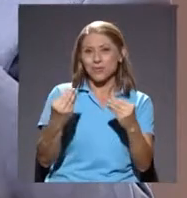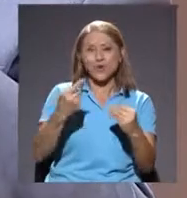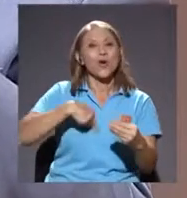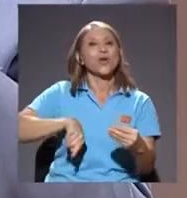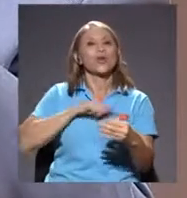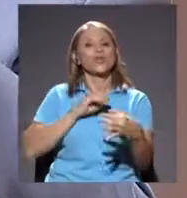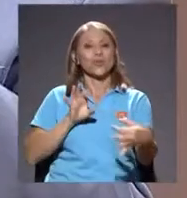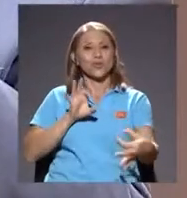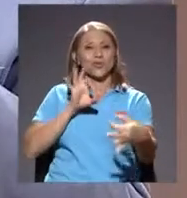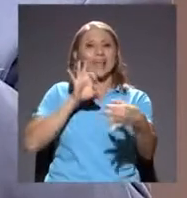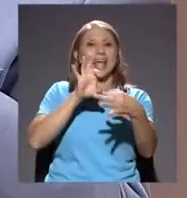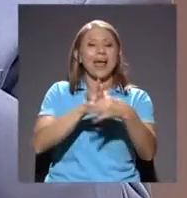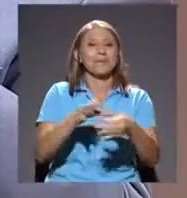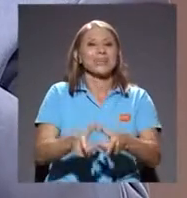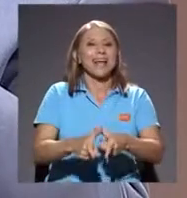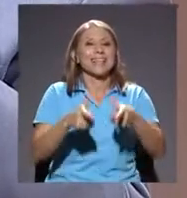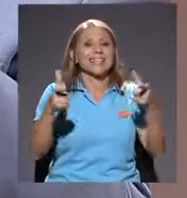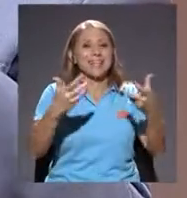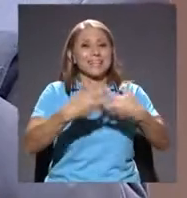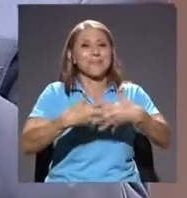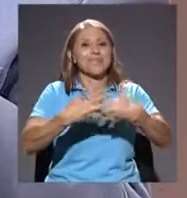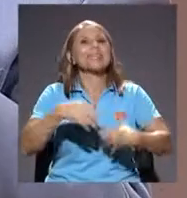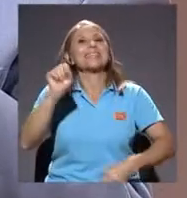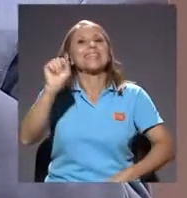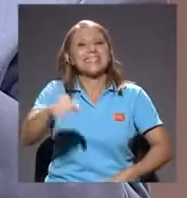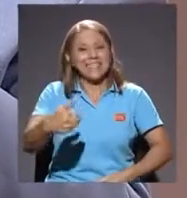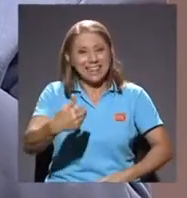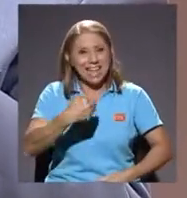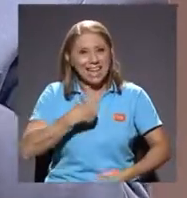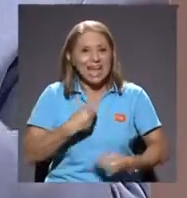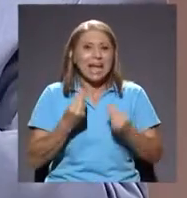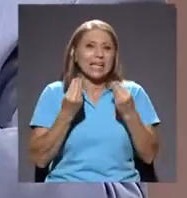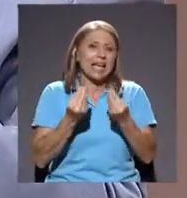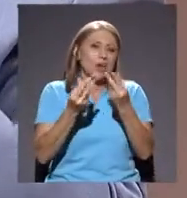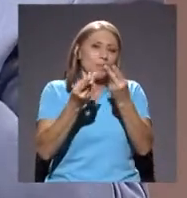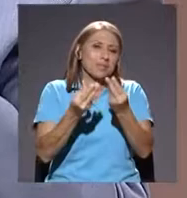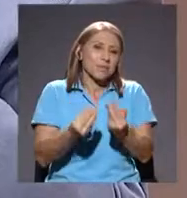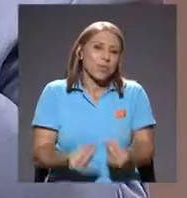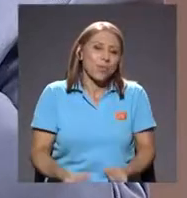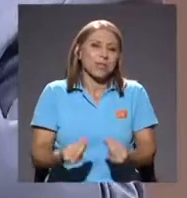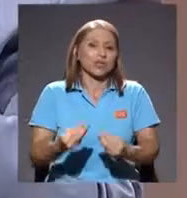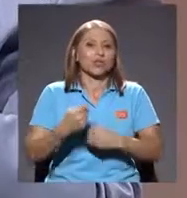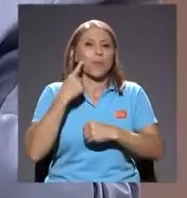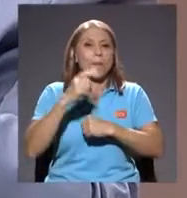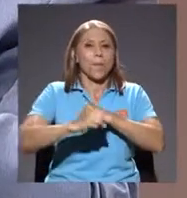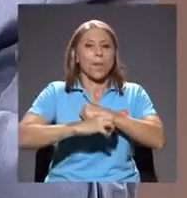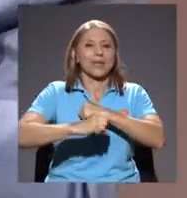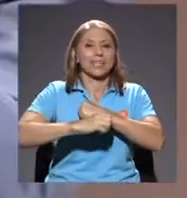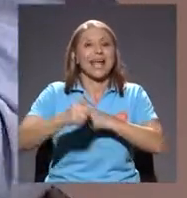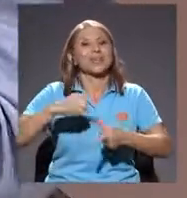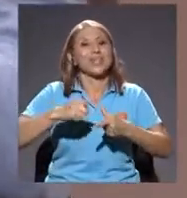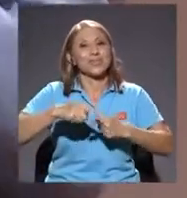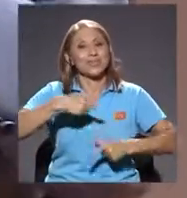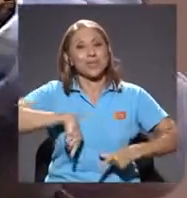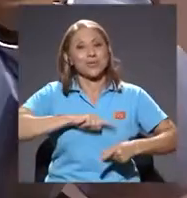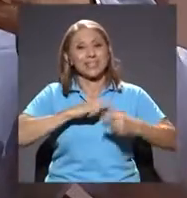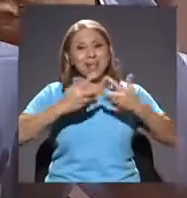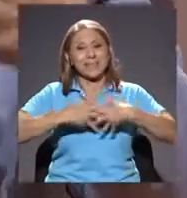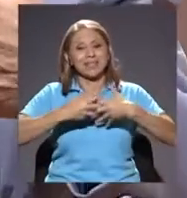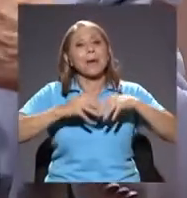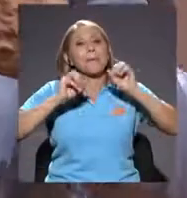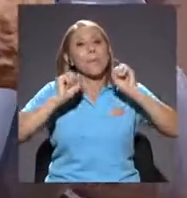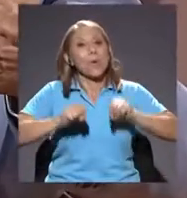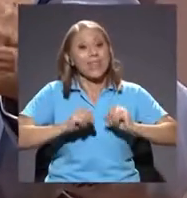grandes empresas que existen y han enormes presupuestos publicitarios y entonces nuestra empresa podría crecer en el tanto